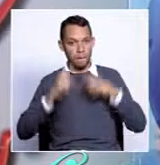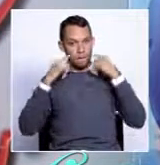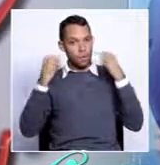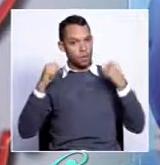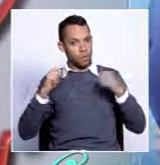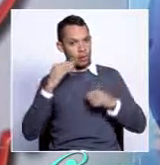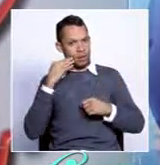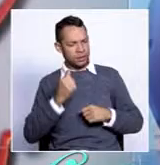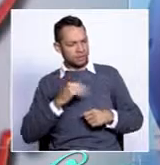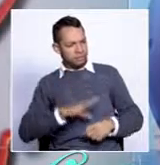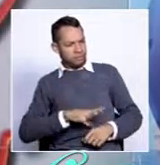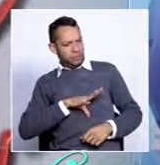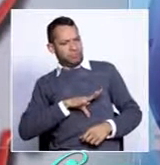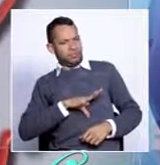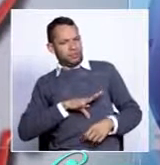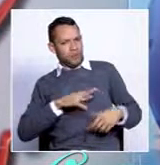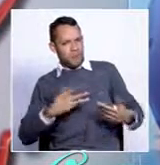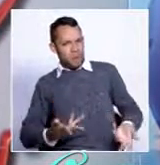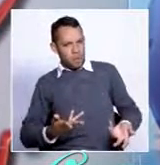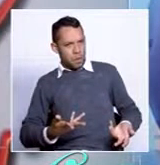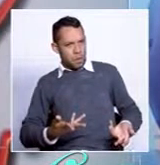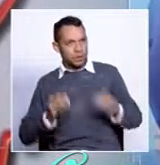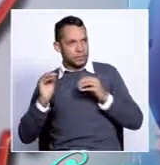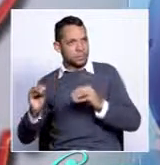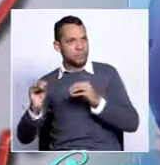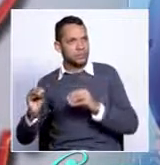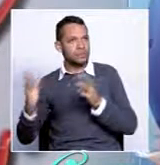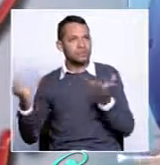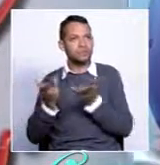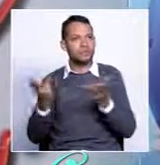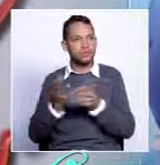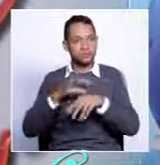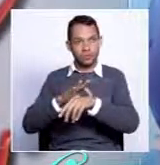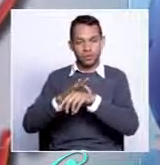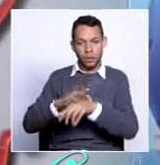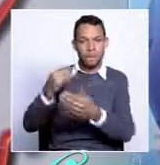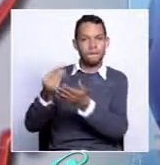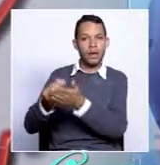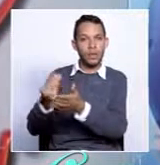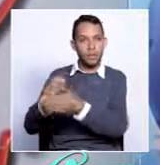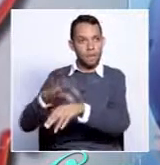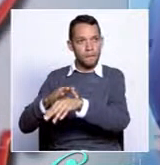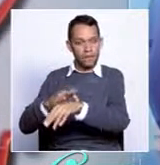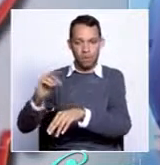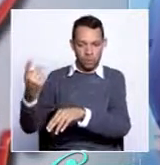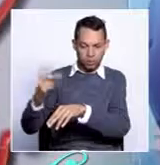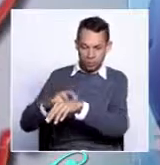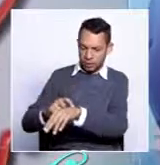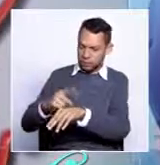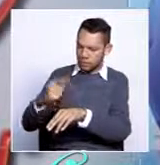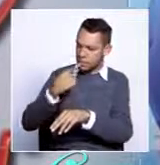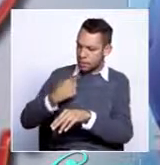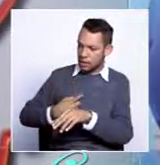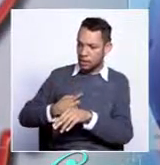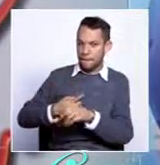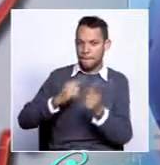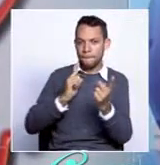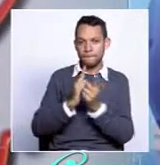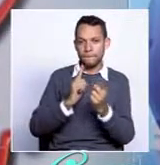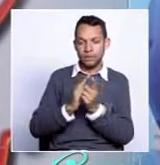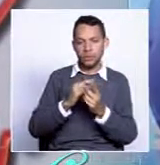ella se fue a un médico particular entonces cuando fue a la